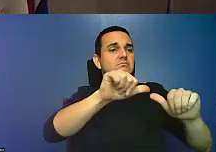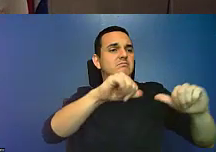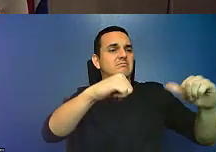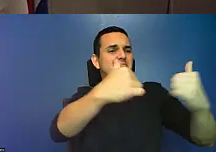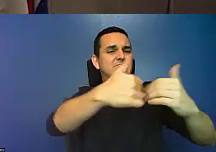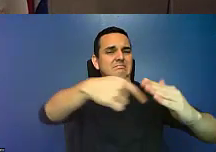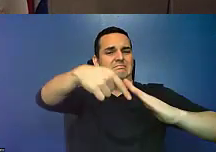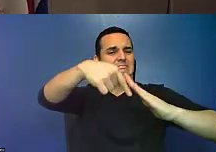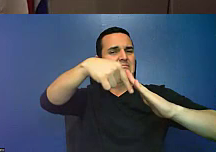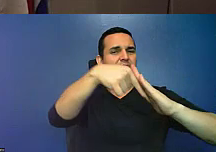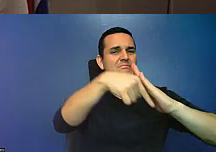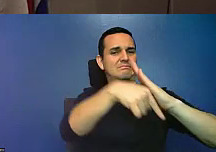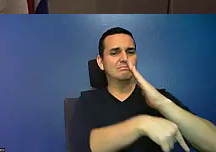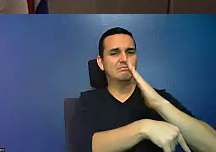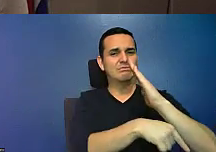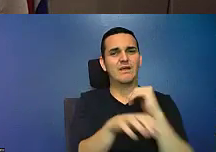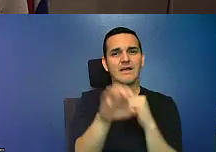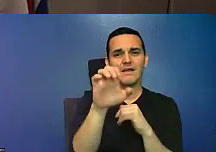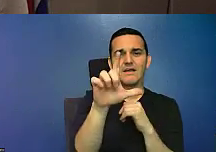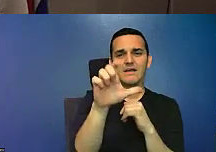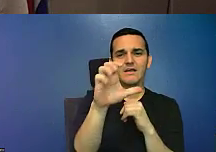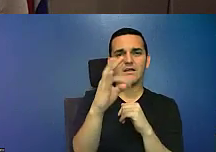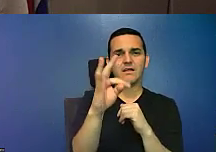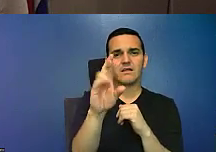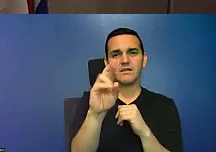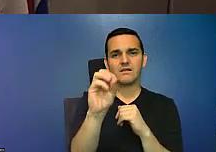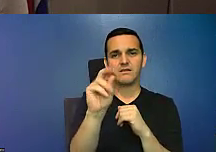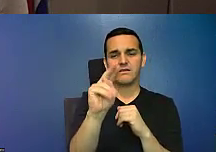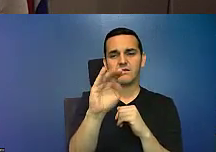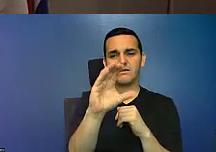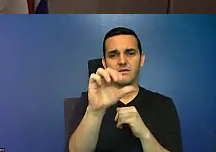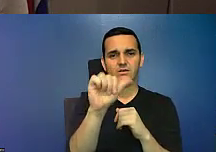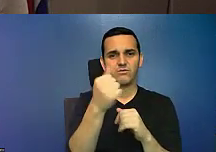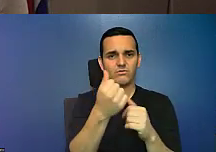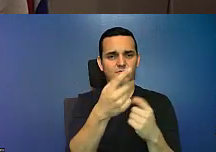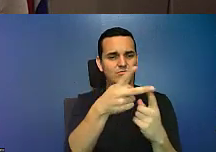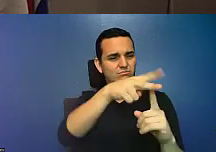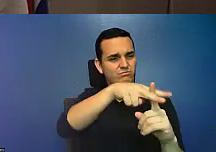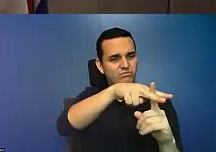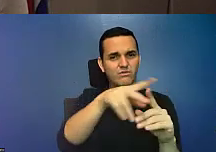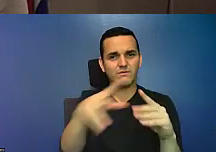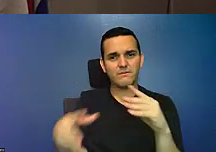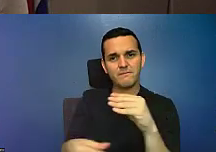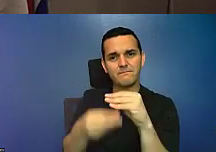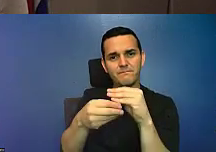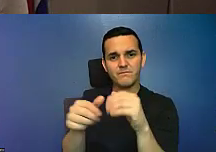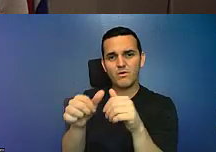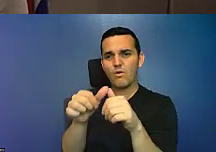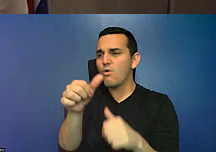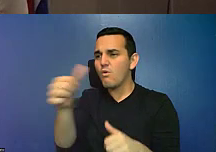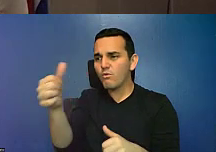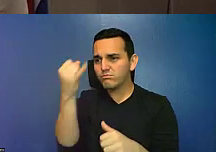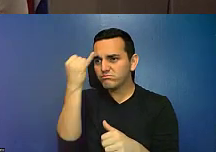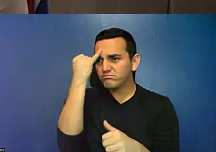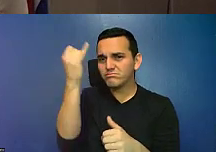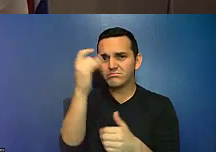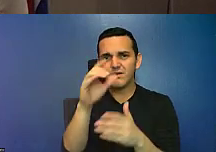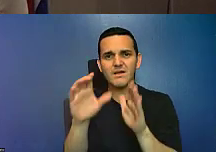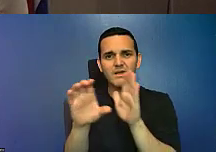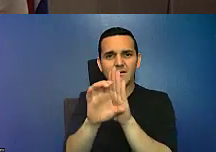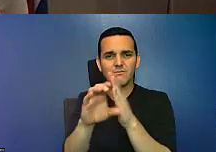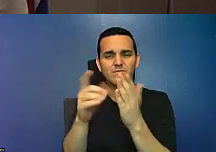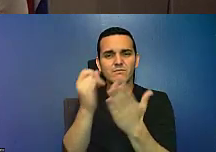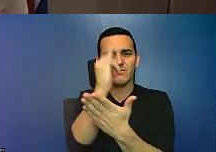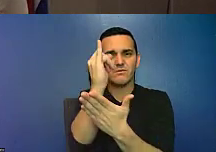es la electrónica aplicada, además de otros conceptos como lo es el diseño y